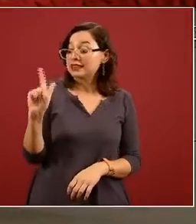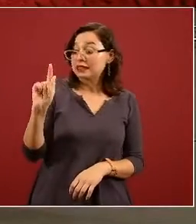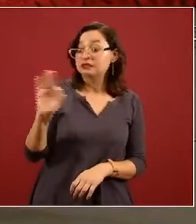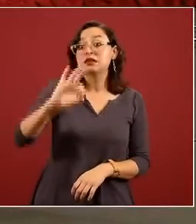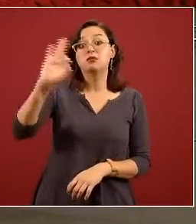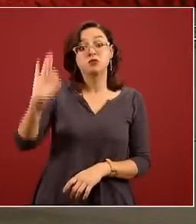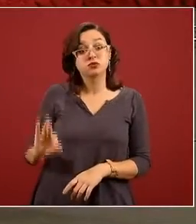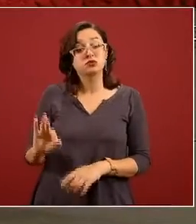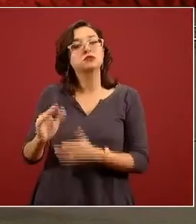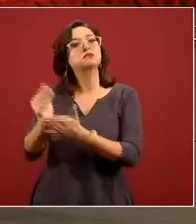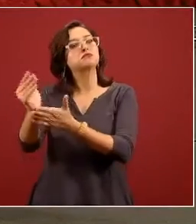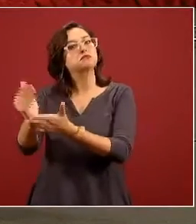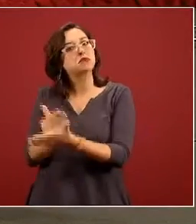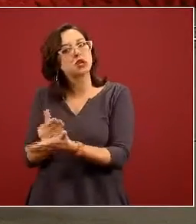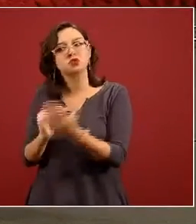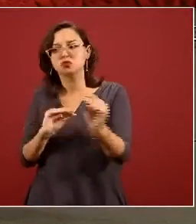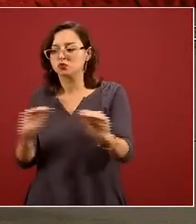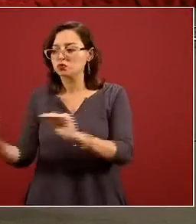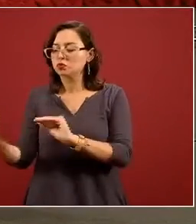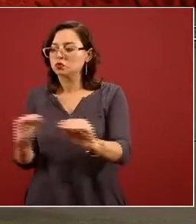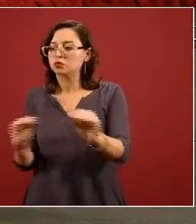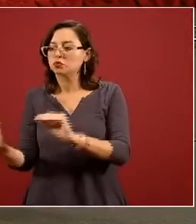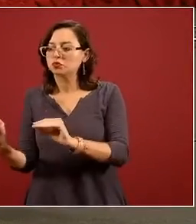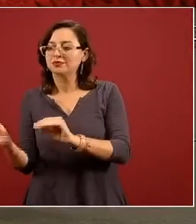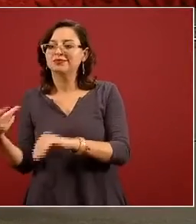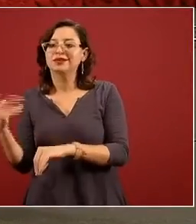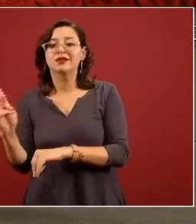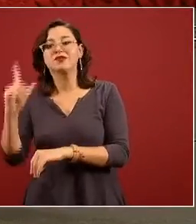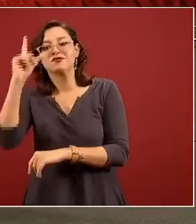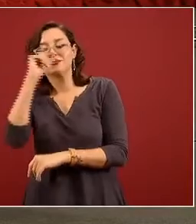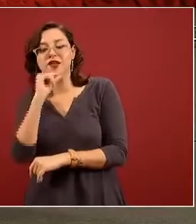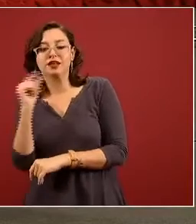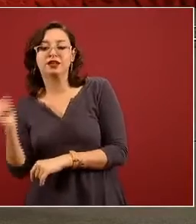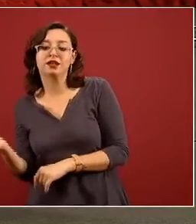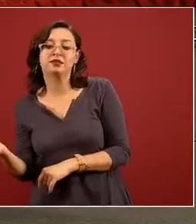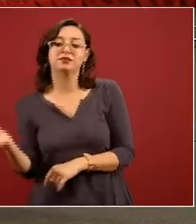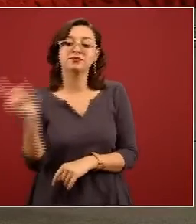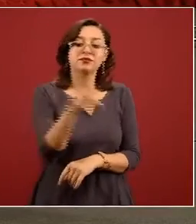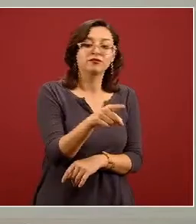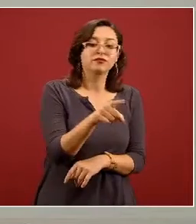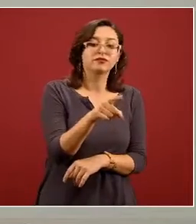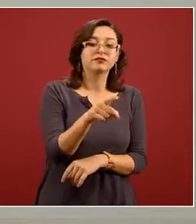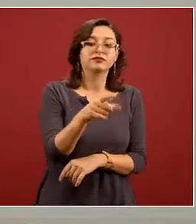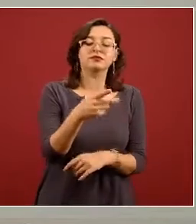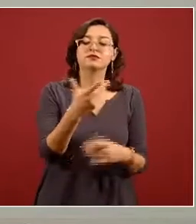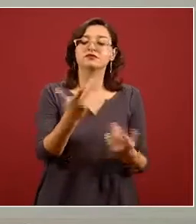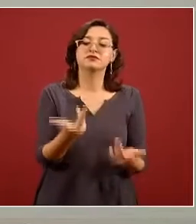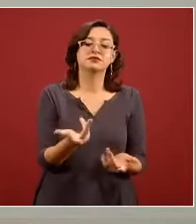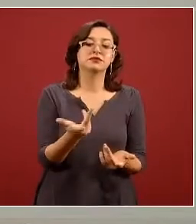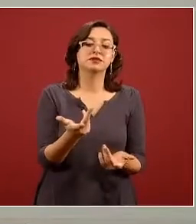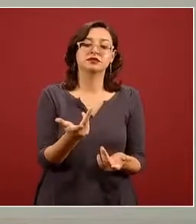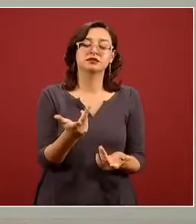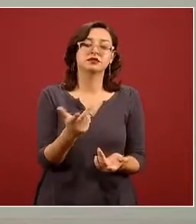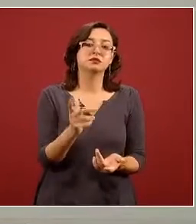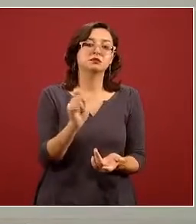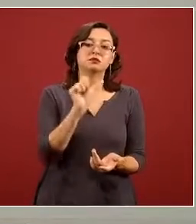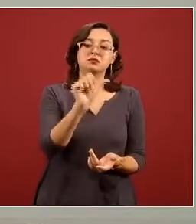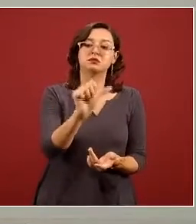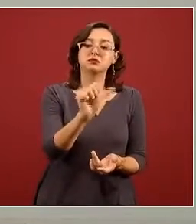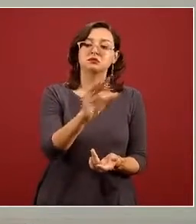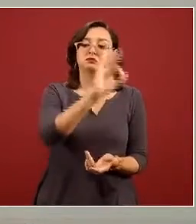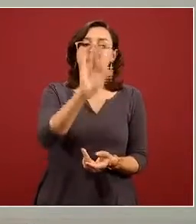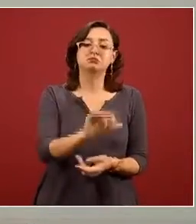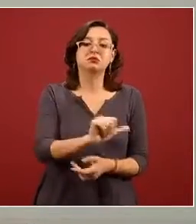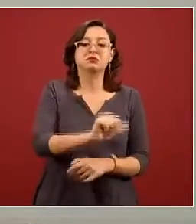todavía de disminución de la movilidad, se ve mermado por el 20 y tantos por ciento o 16% de